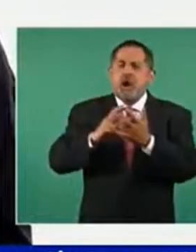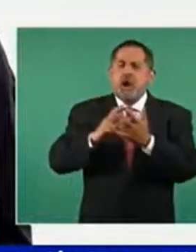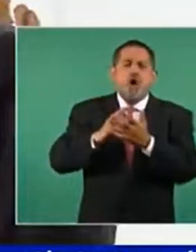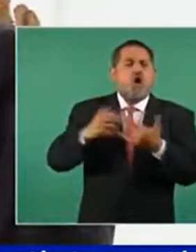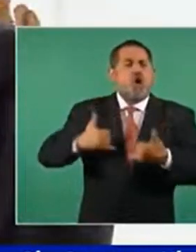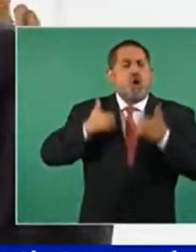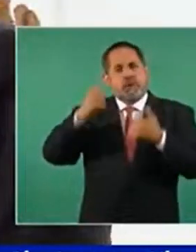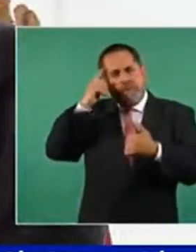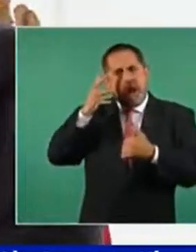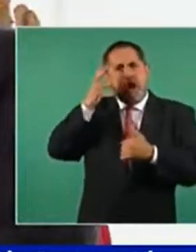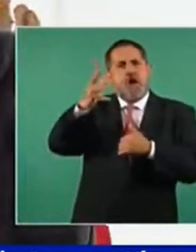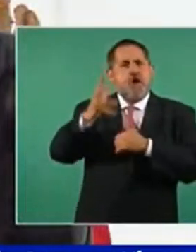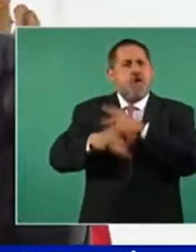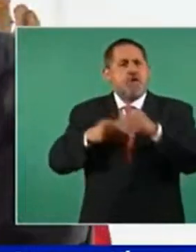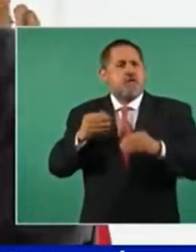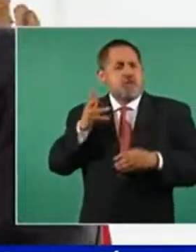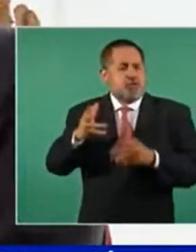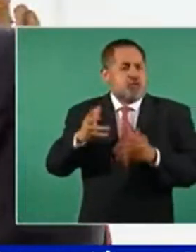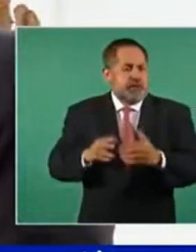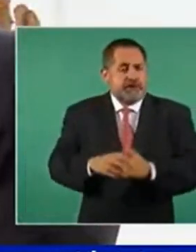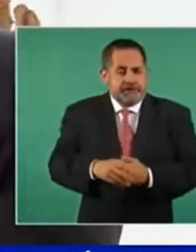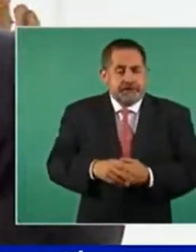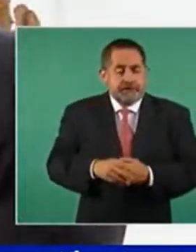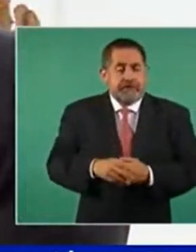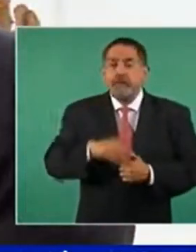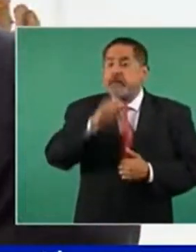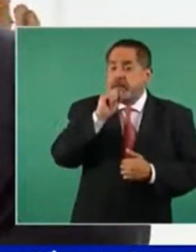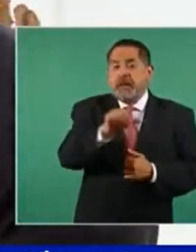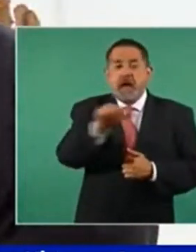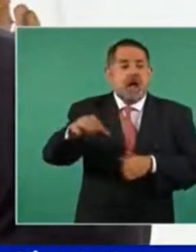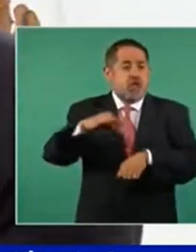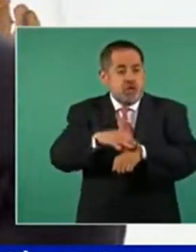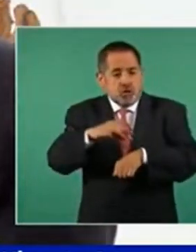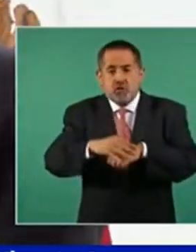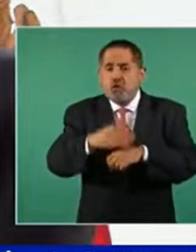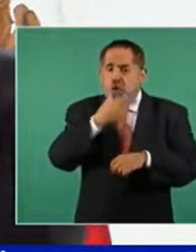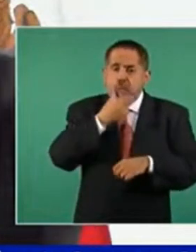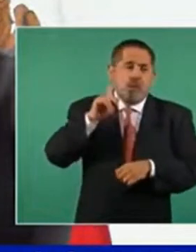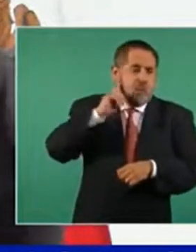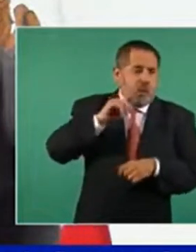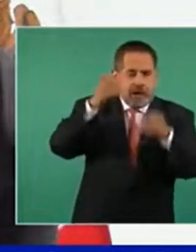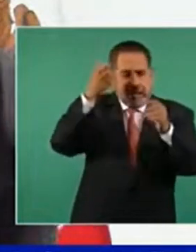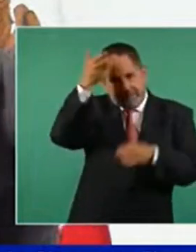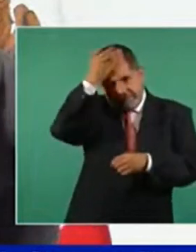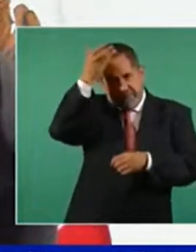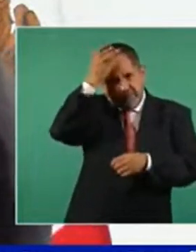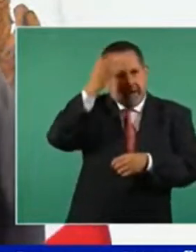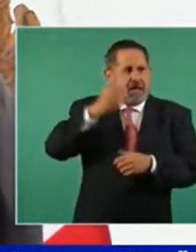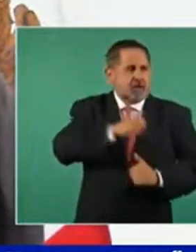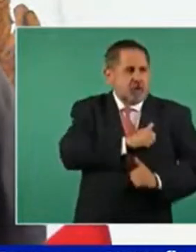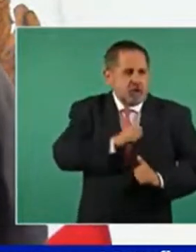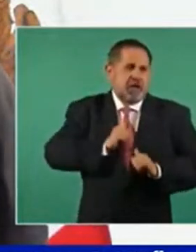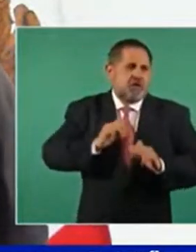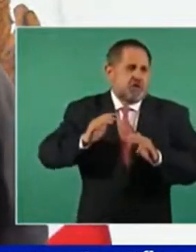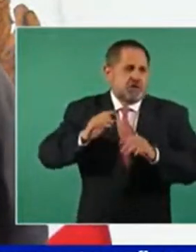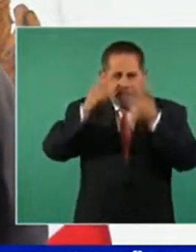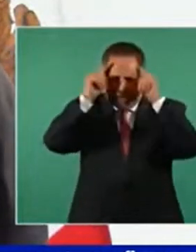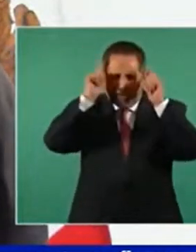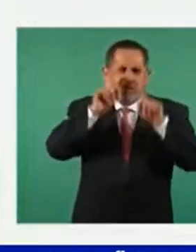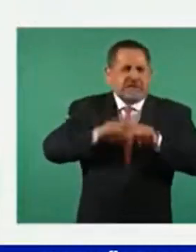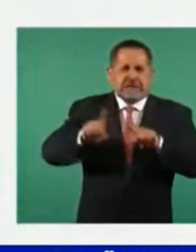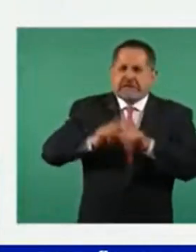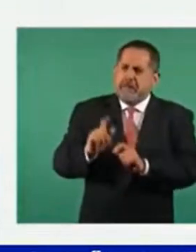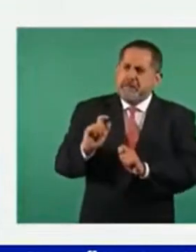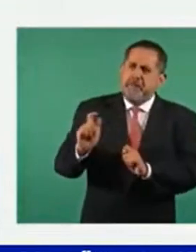o el creador le permite llegar al fin de su mandato, él se sentirá muy satisfecho. Es una muestra de humildad, que además no